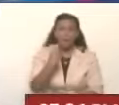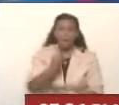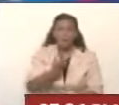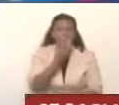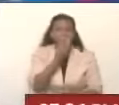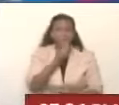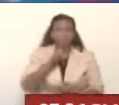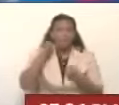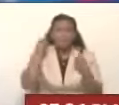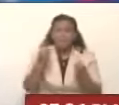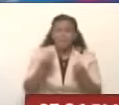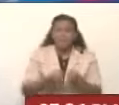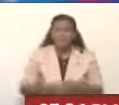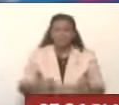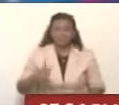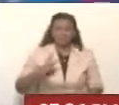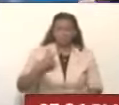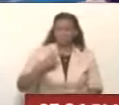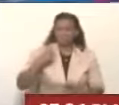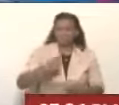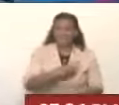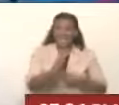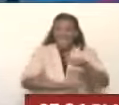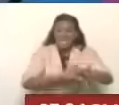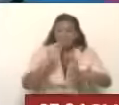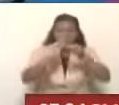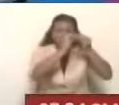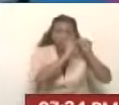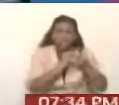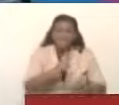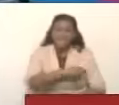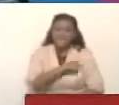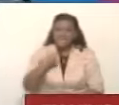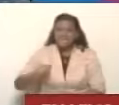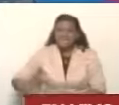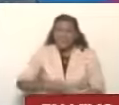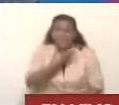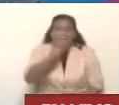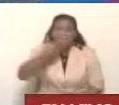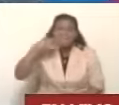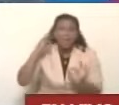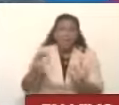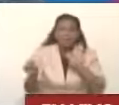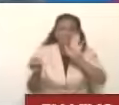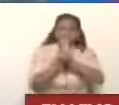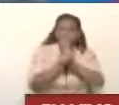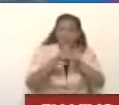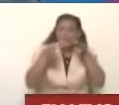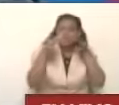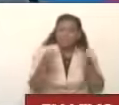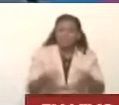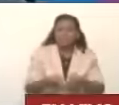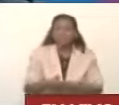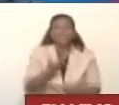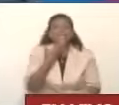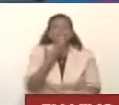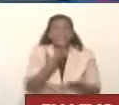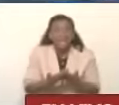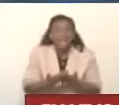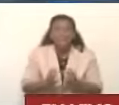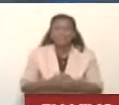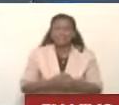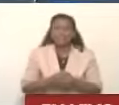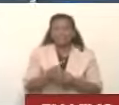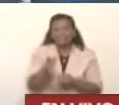Una corbata hecha en China, la mejor del mundo. Bueno, agradezco mucho.